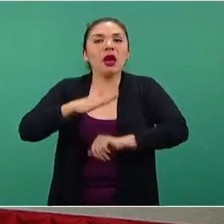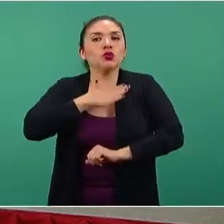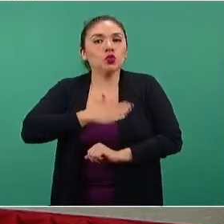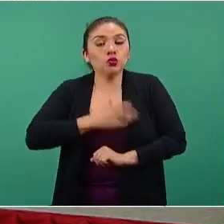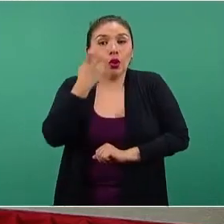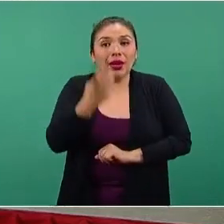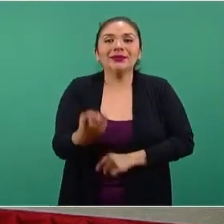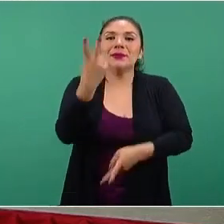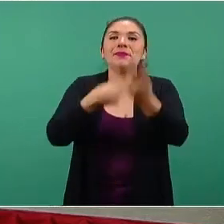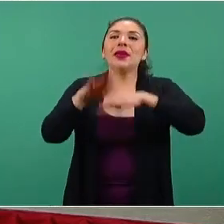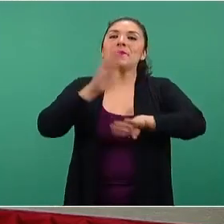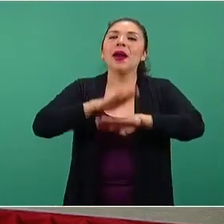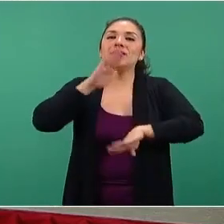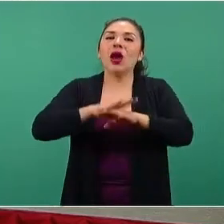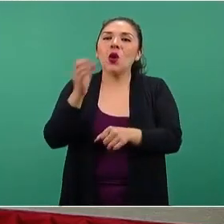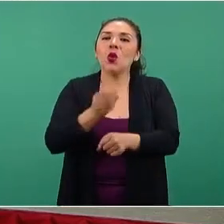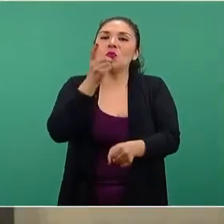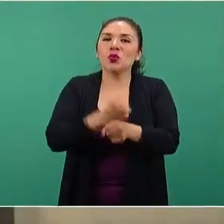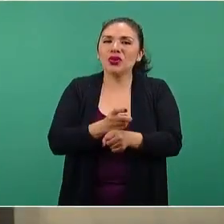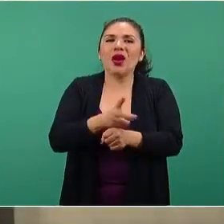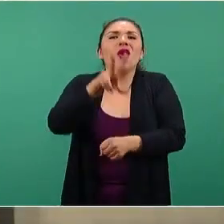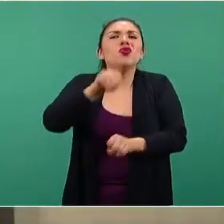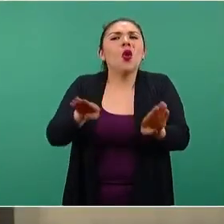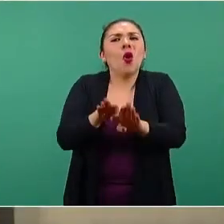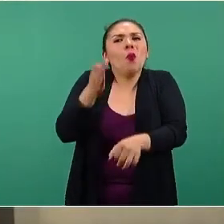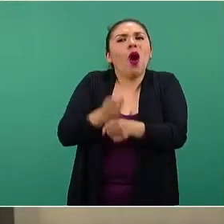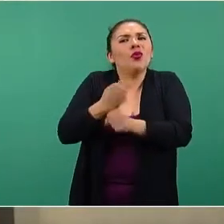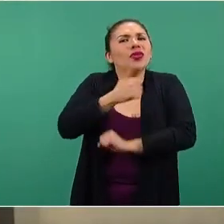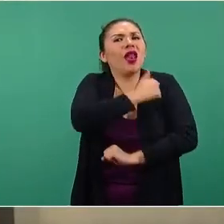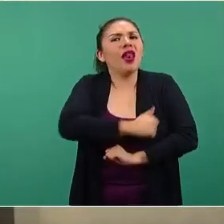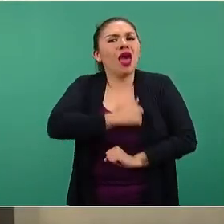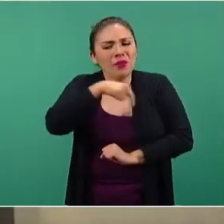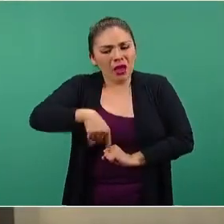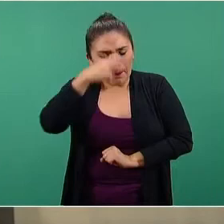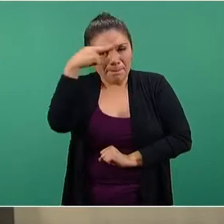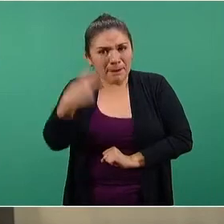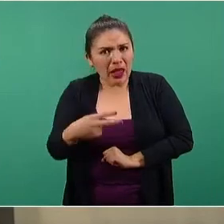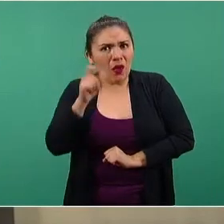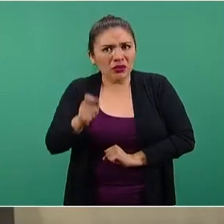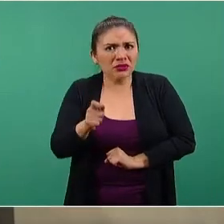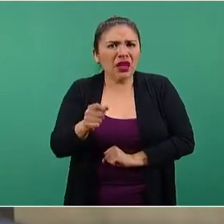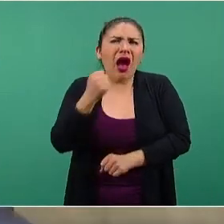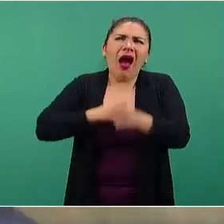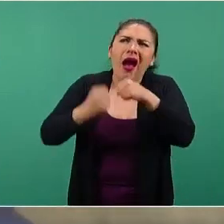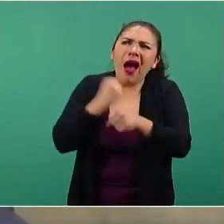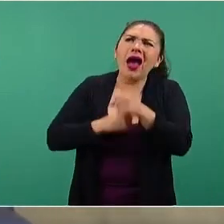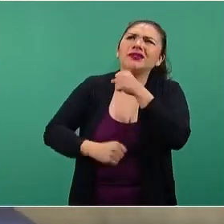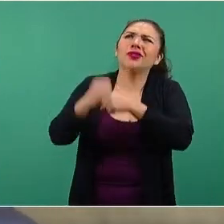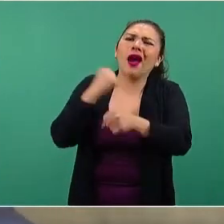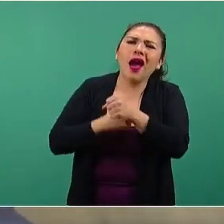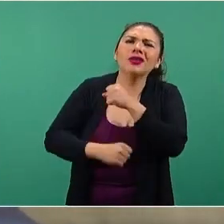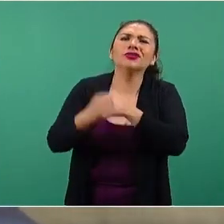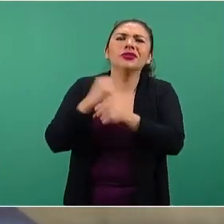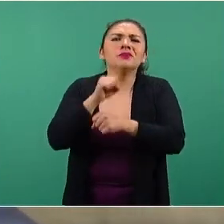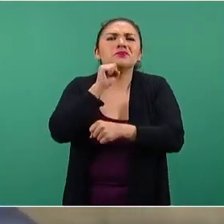mejores oportunidades, que no tengamos esta lamentable situación que tiene México a lo largo de muchos años de